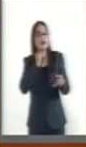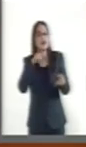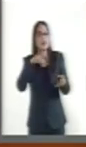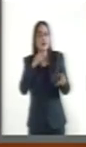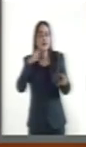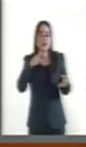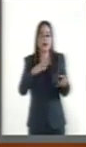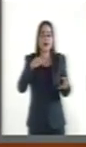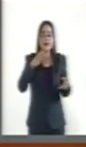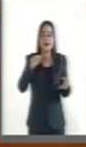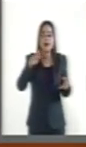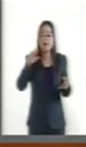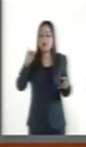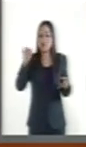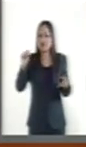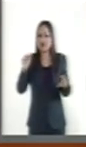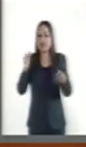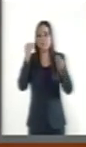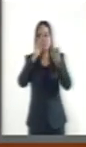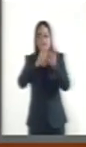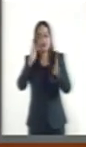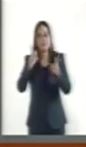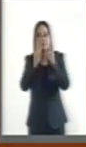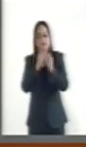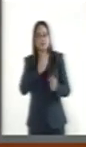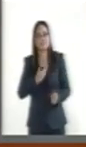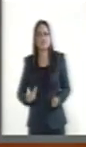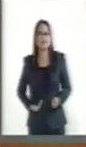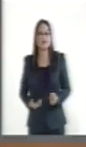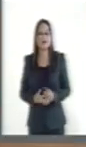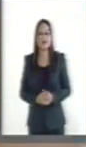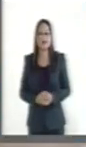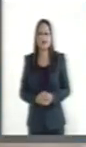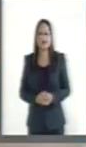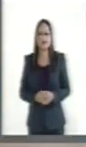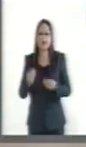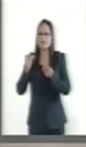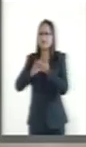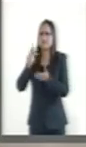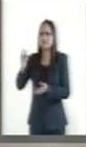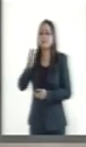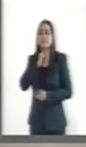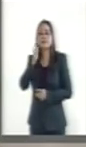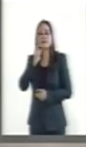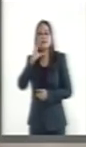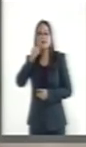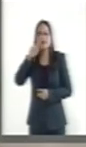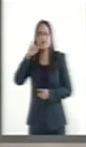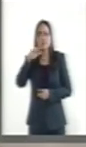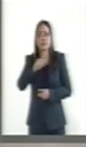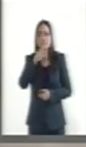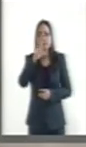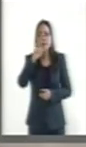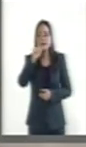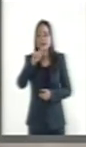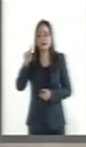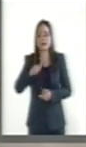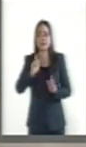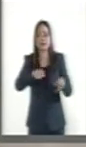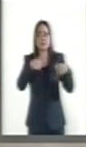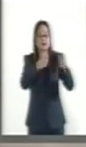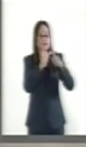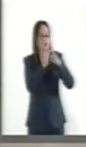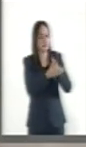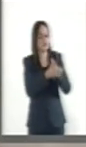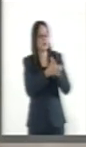Miguel Barbosa. Muchas gracias y es cuanto, presidente. Gracias. Muchas gracias, senadora Cristina Díaz Salazar. Túrnese a las